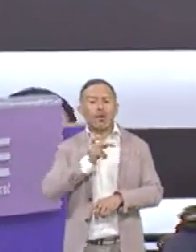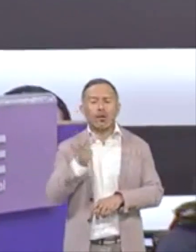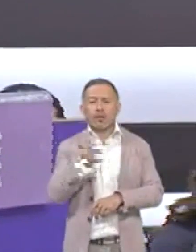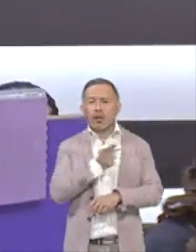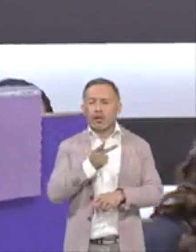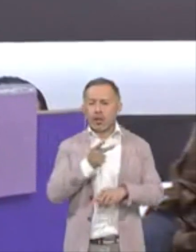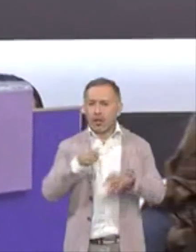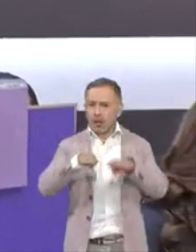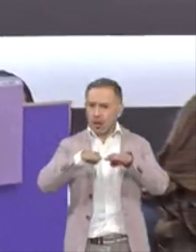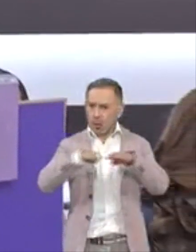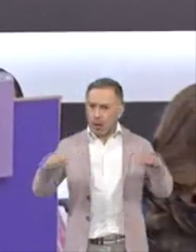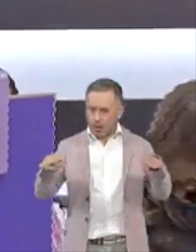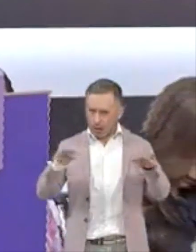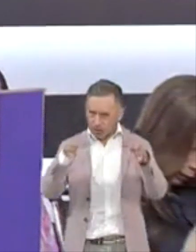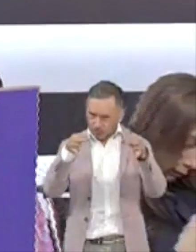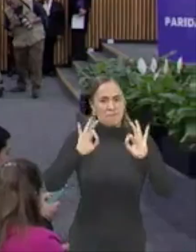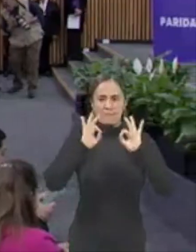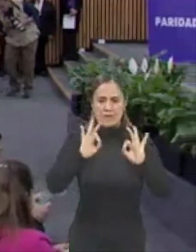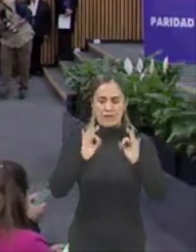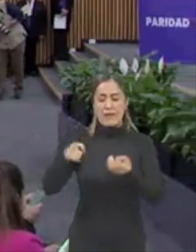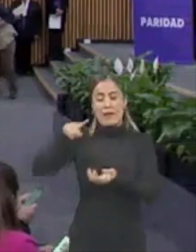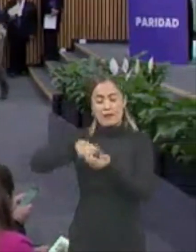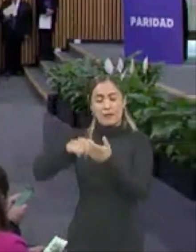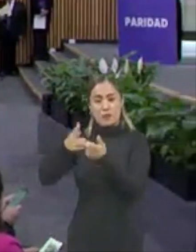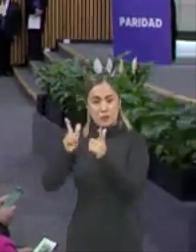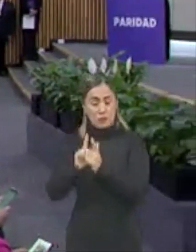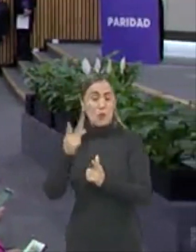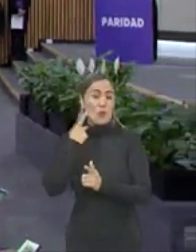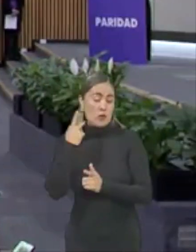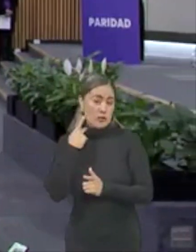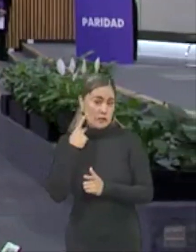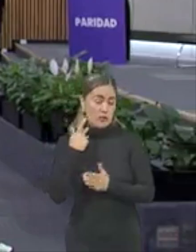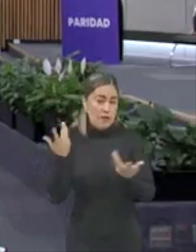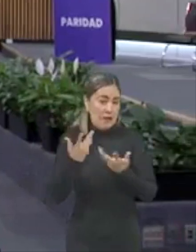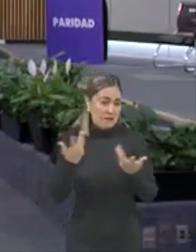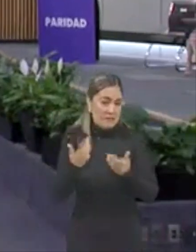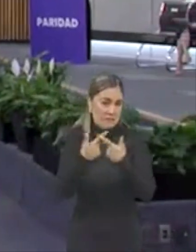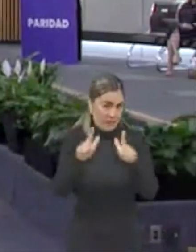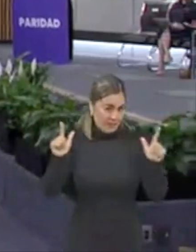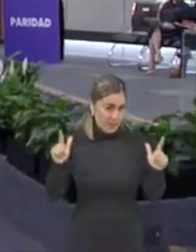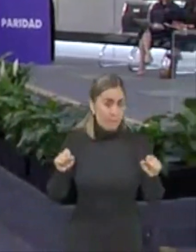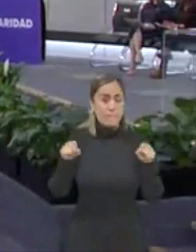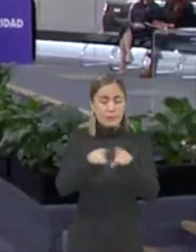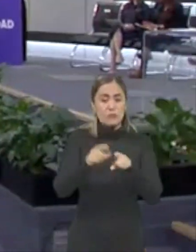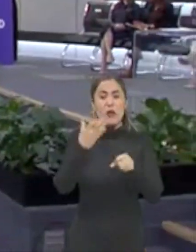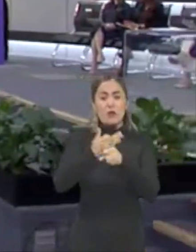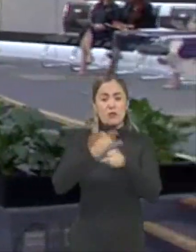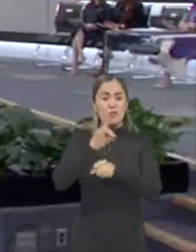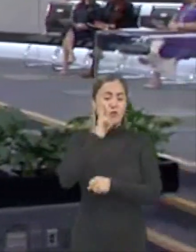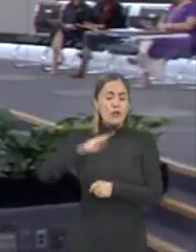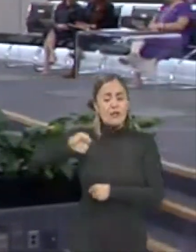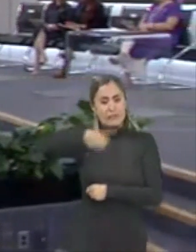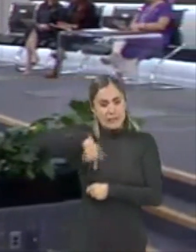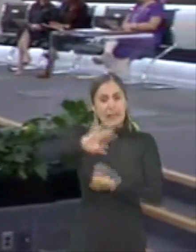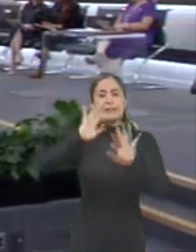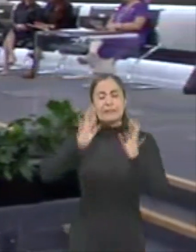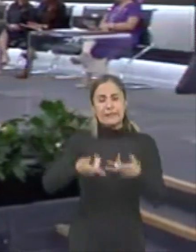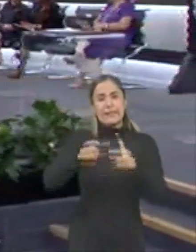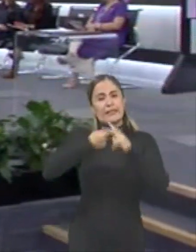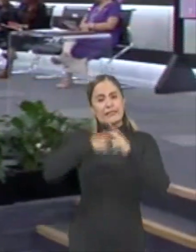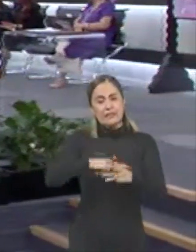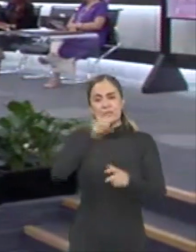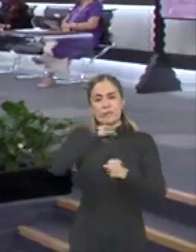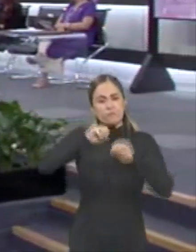mujeres ya en el en la efectividad de sus funciones por su parte la presidenta de la comisión de igualdad de género y no discriminación Rita B